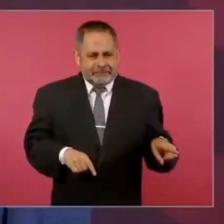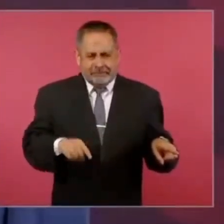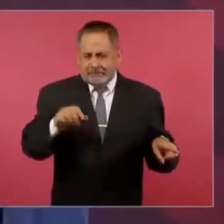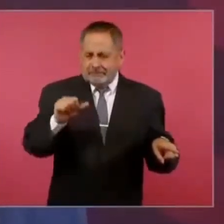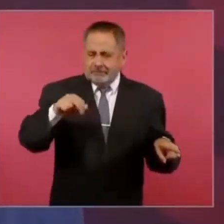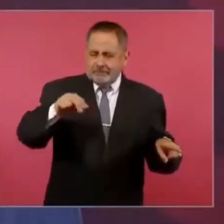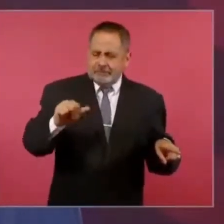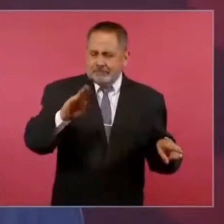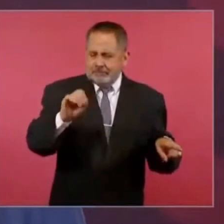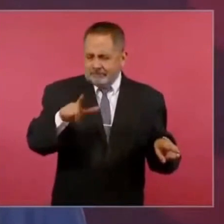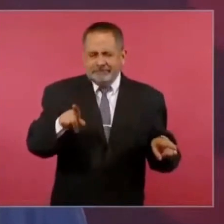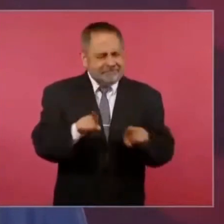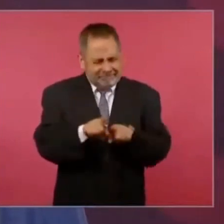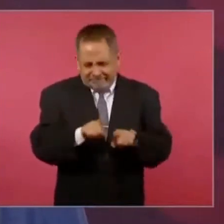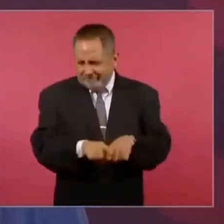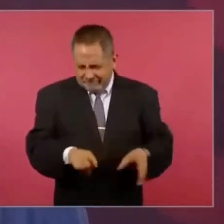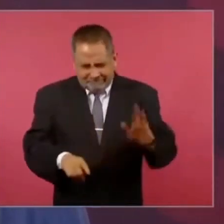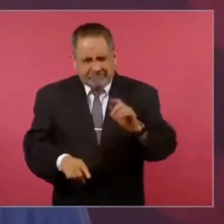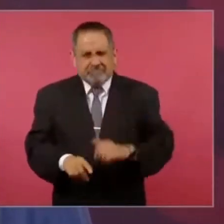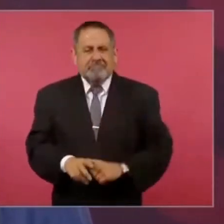Anabel.